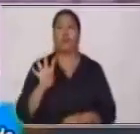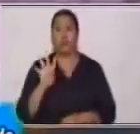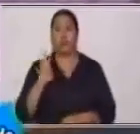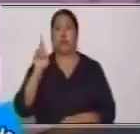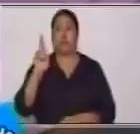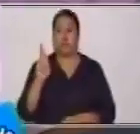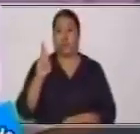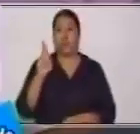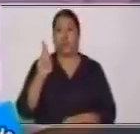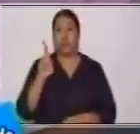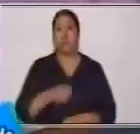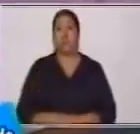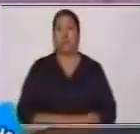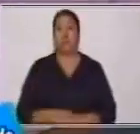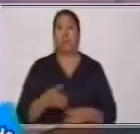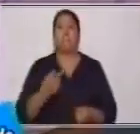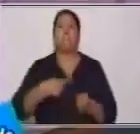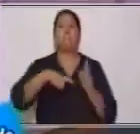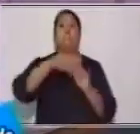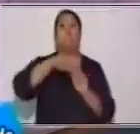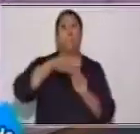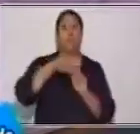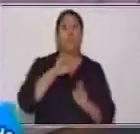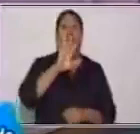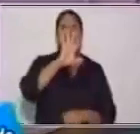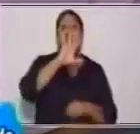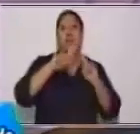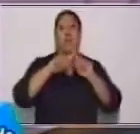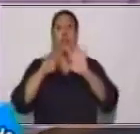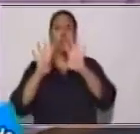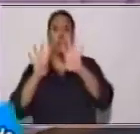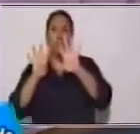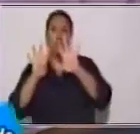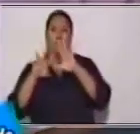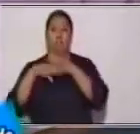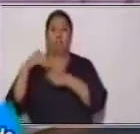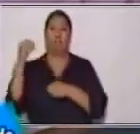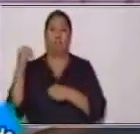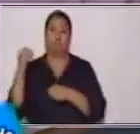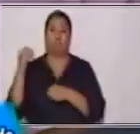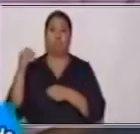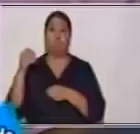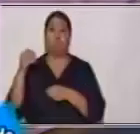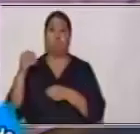24R. Más 5 por 9,